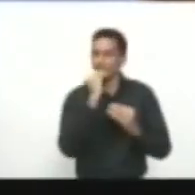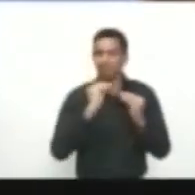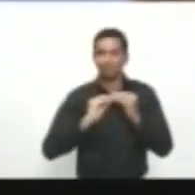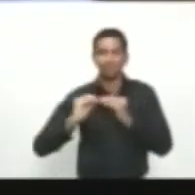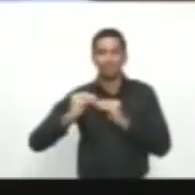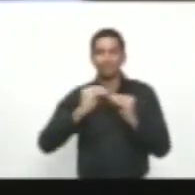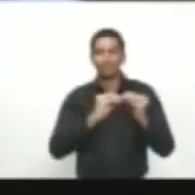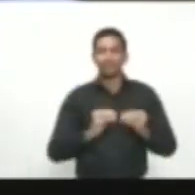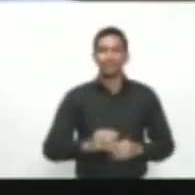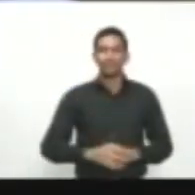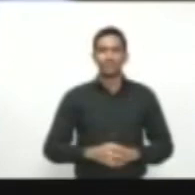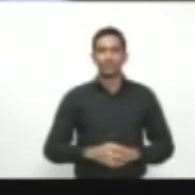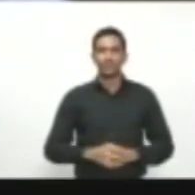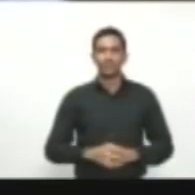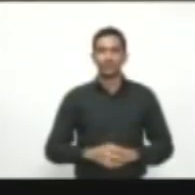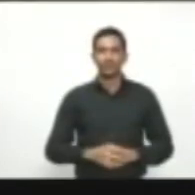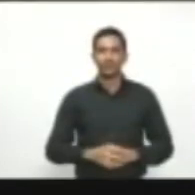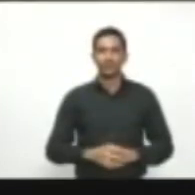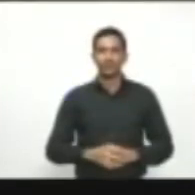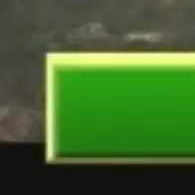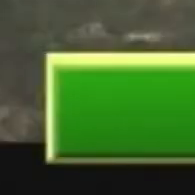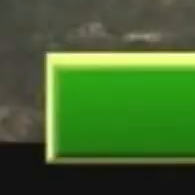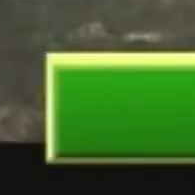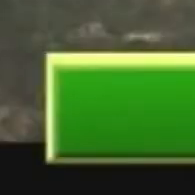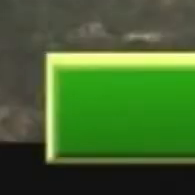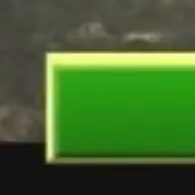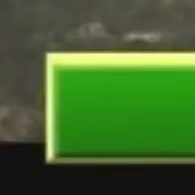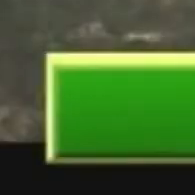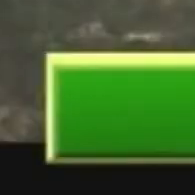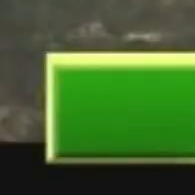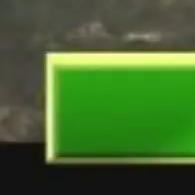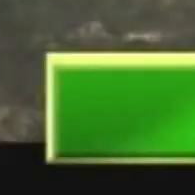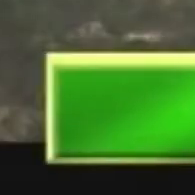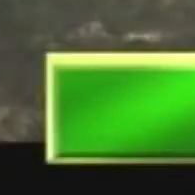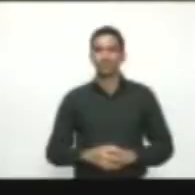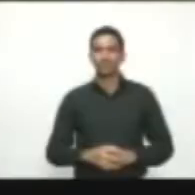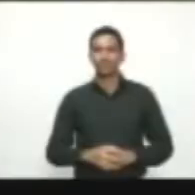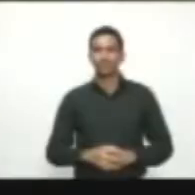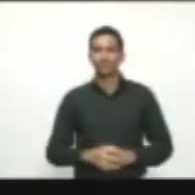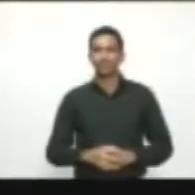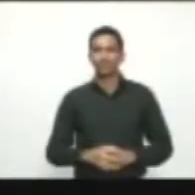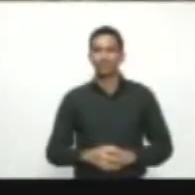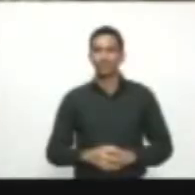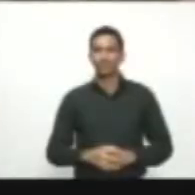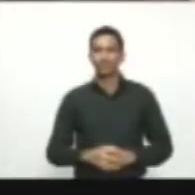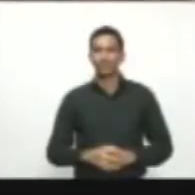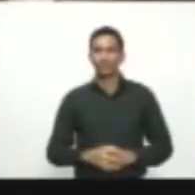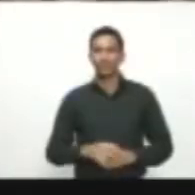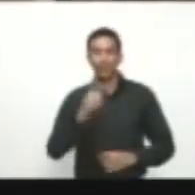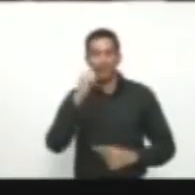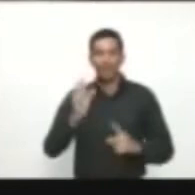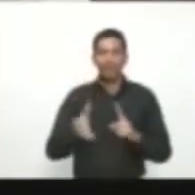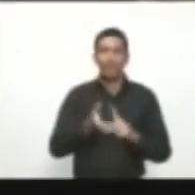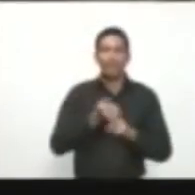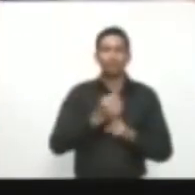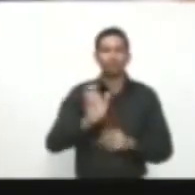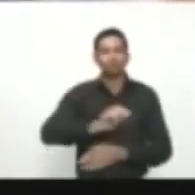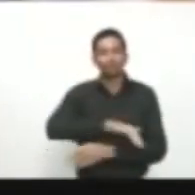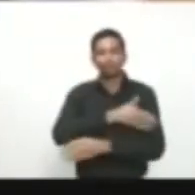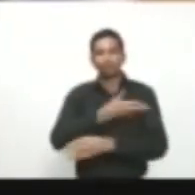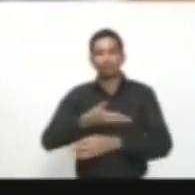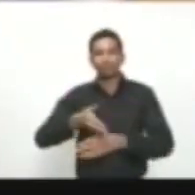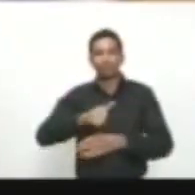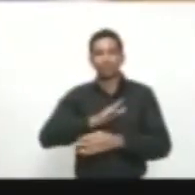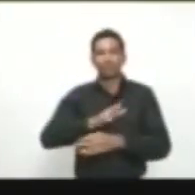estoy volviendo loco por tus besos, vida mía. Provoca la razón por la que pierdo la razón. Rescatando la sonoridad del porro y la música tropical de nuestro país,